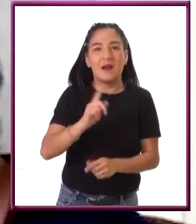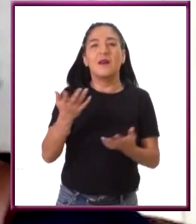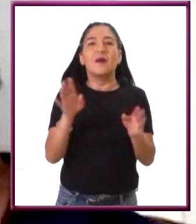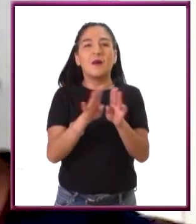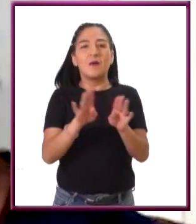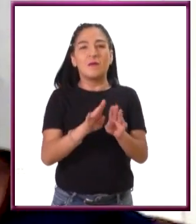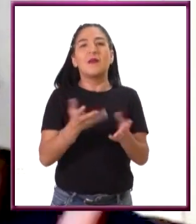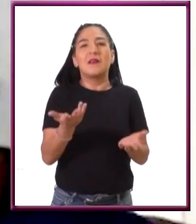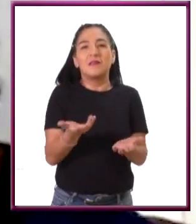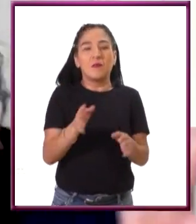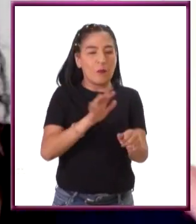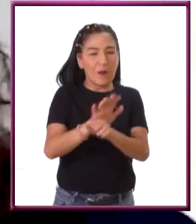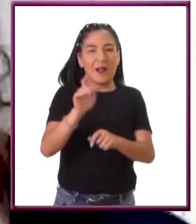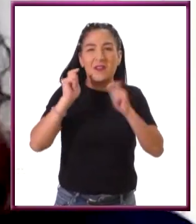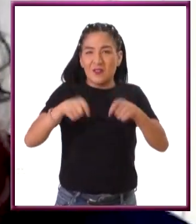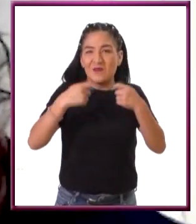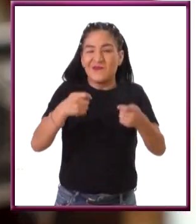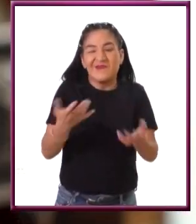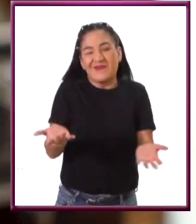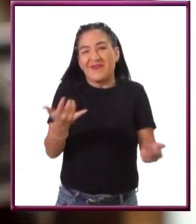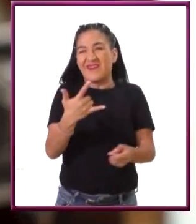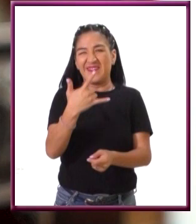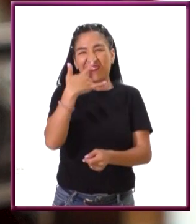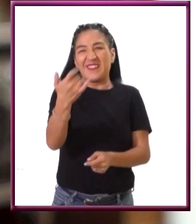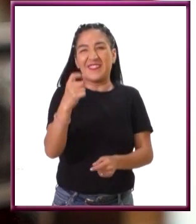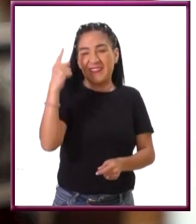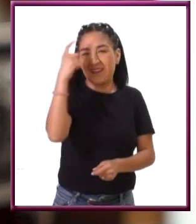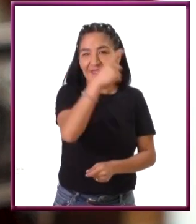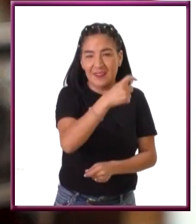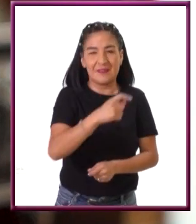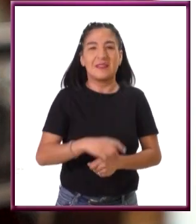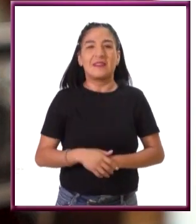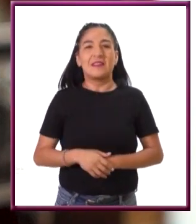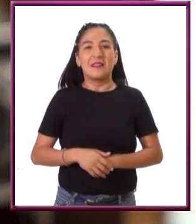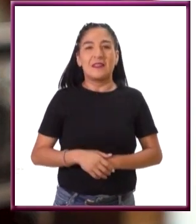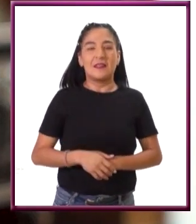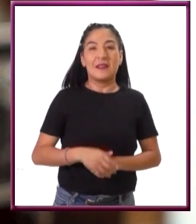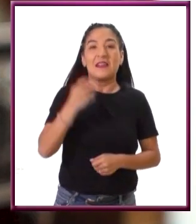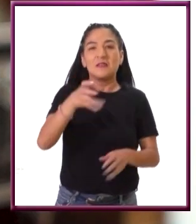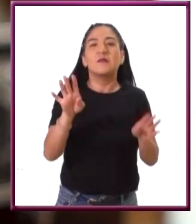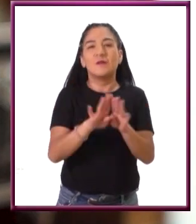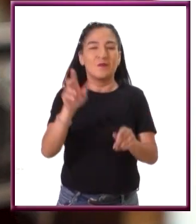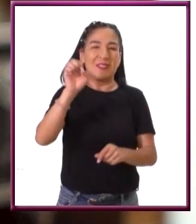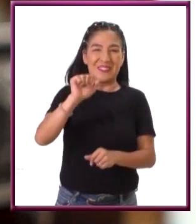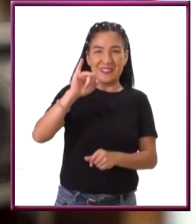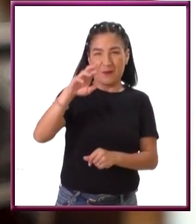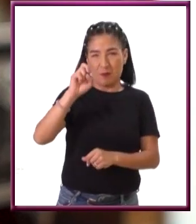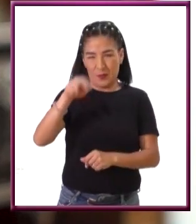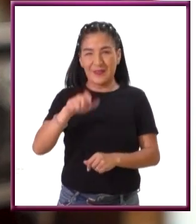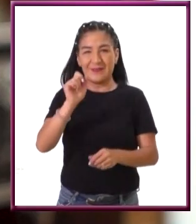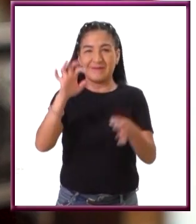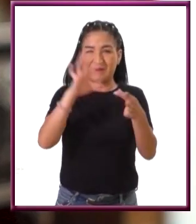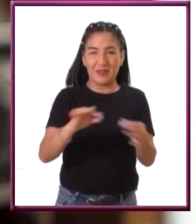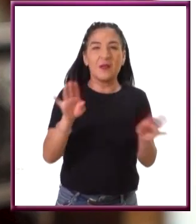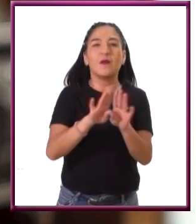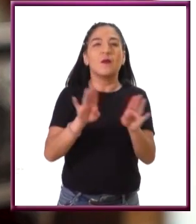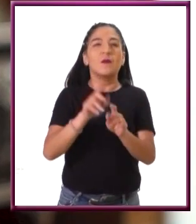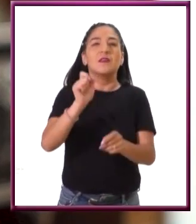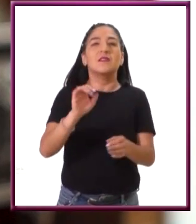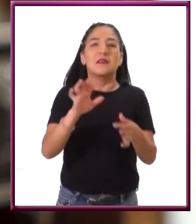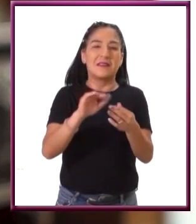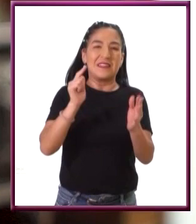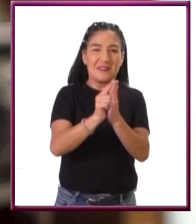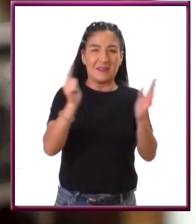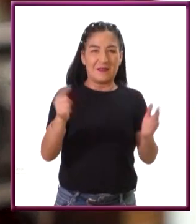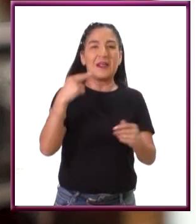Y esa otredad es paradójica. Bourdieu justamente va a hablar de esta paradoja de la otredad